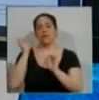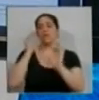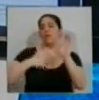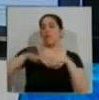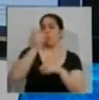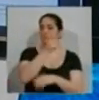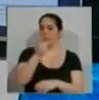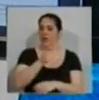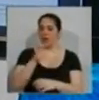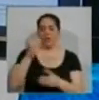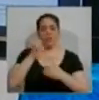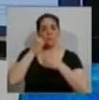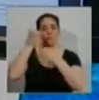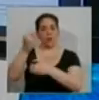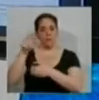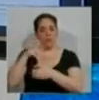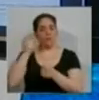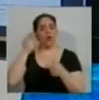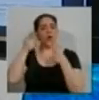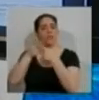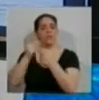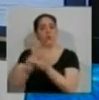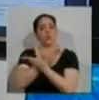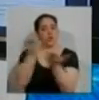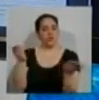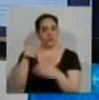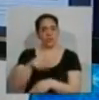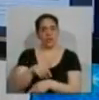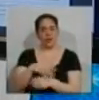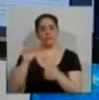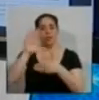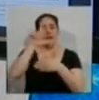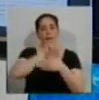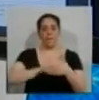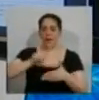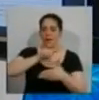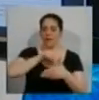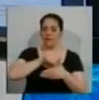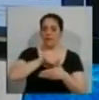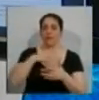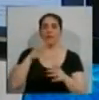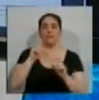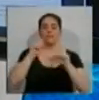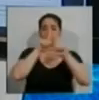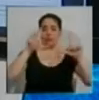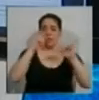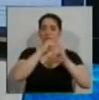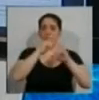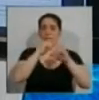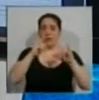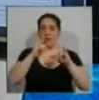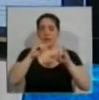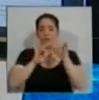aplicaciones con fines sociales. Hablamos de Desarrollando América Latina. En la página de información se puede inscribir